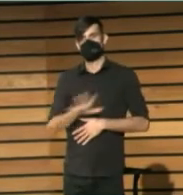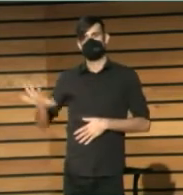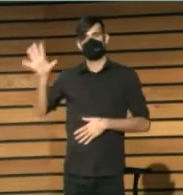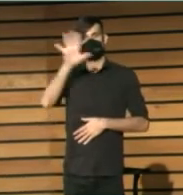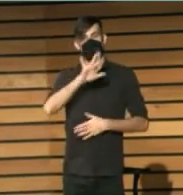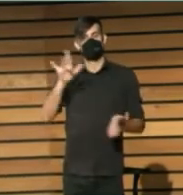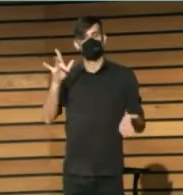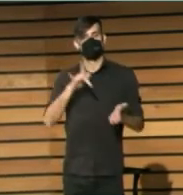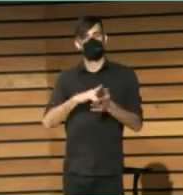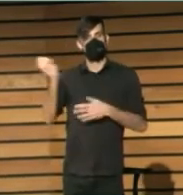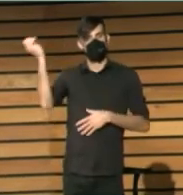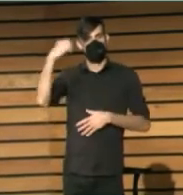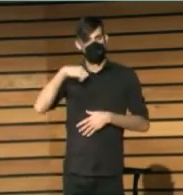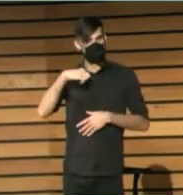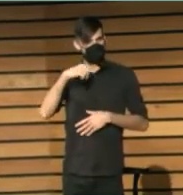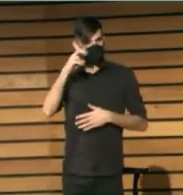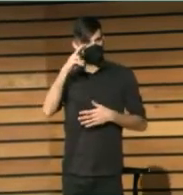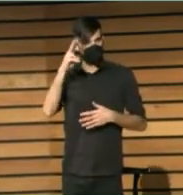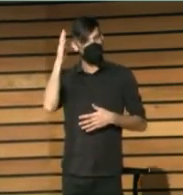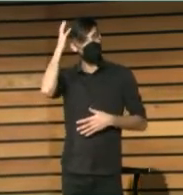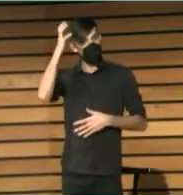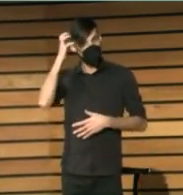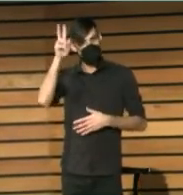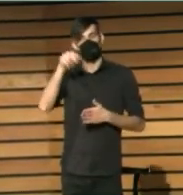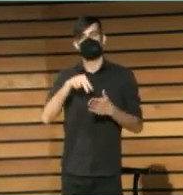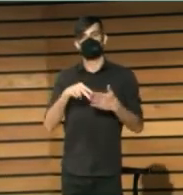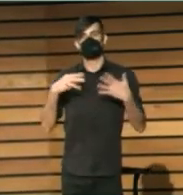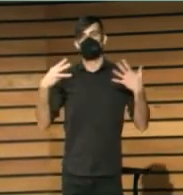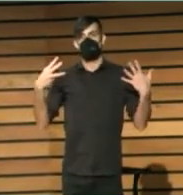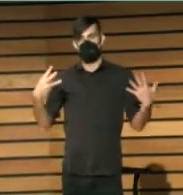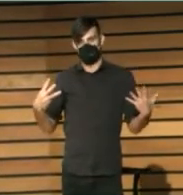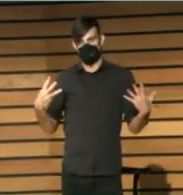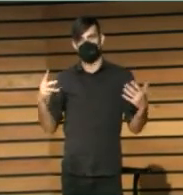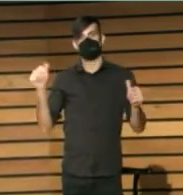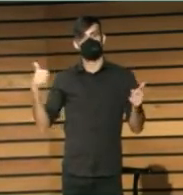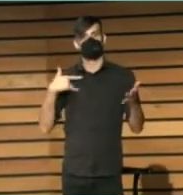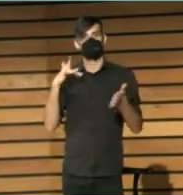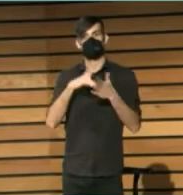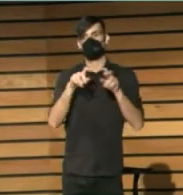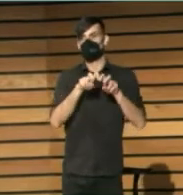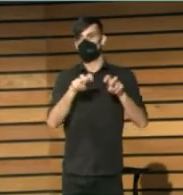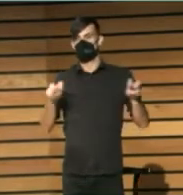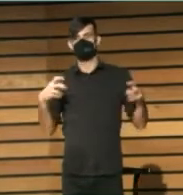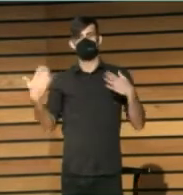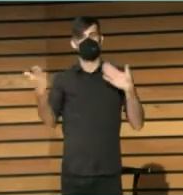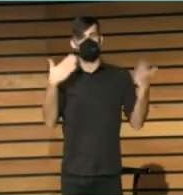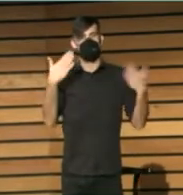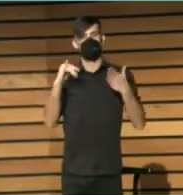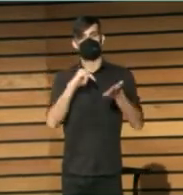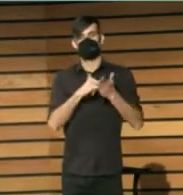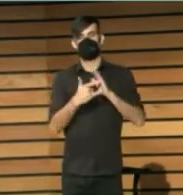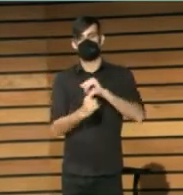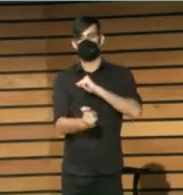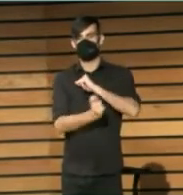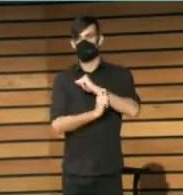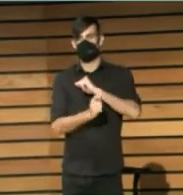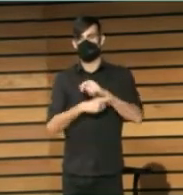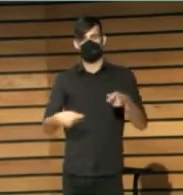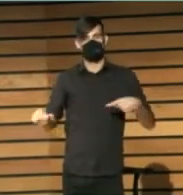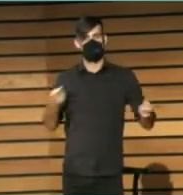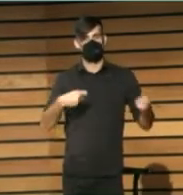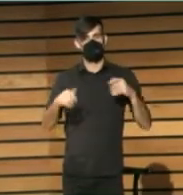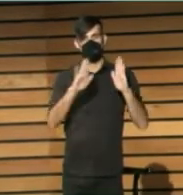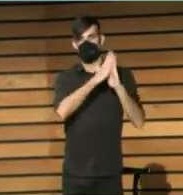en 2008, y en esa ocasión formaba parte de una mesa redonda dedicada a técnicas de mercado en bibliotecas públicas, por lo que